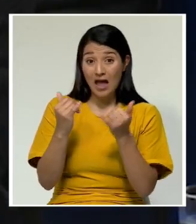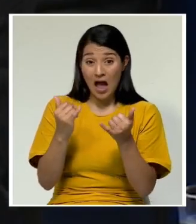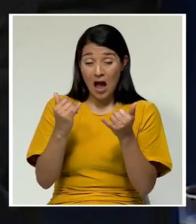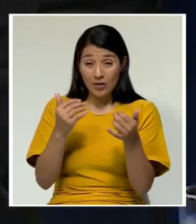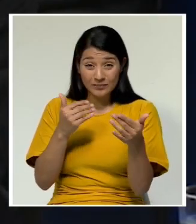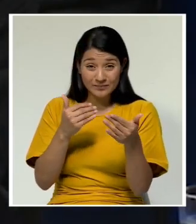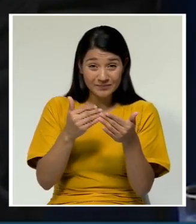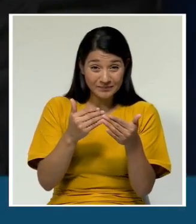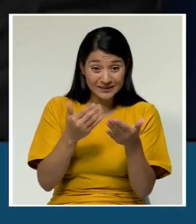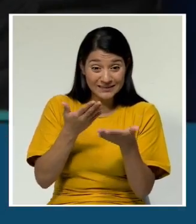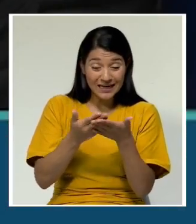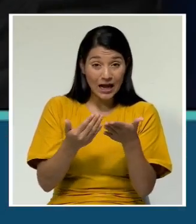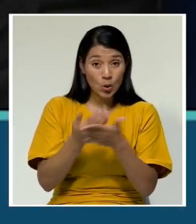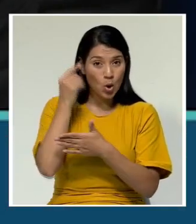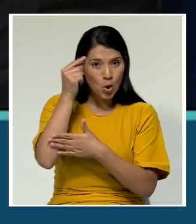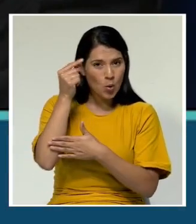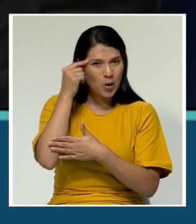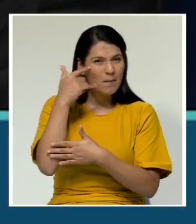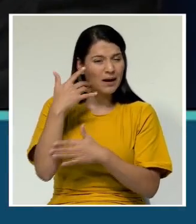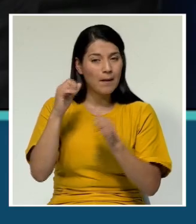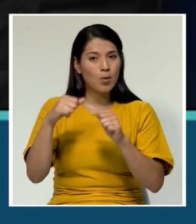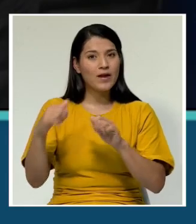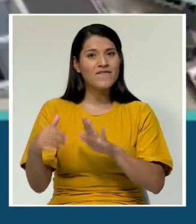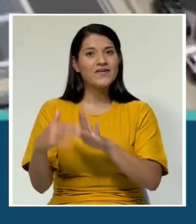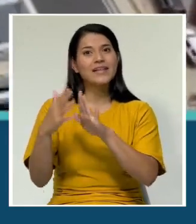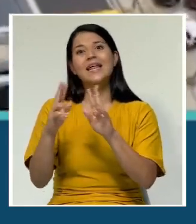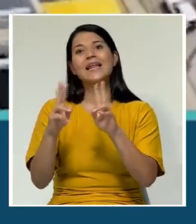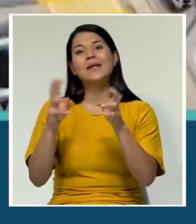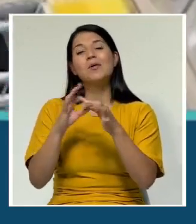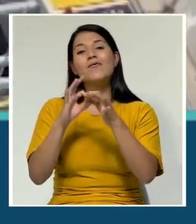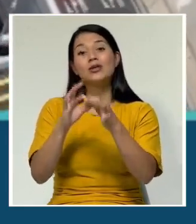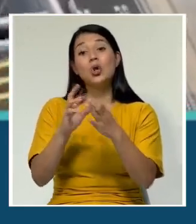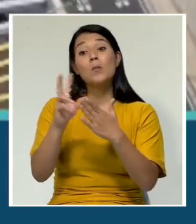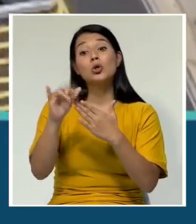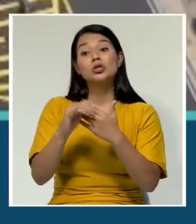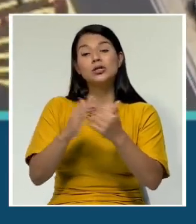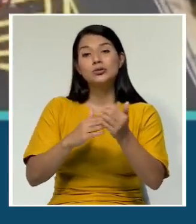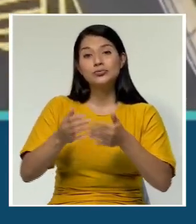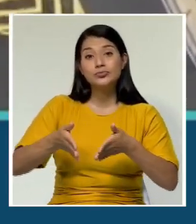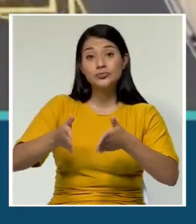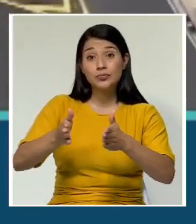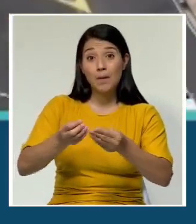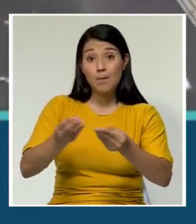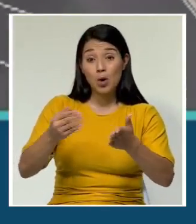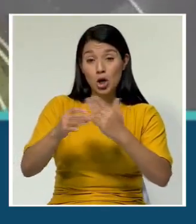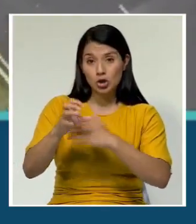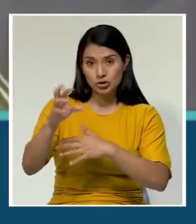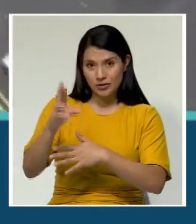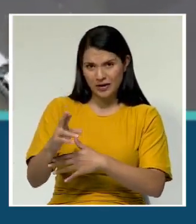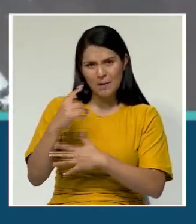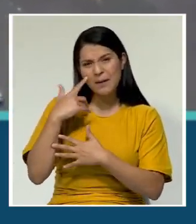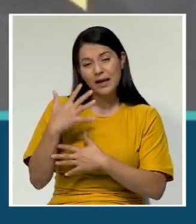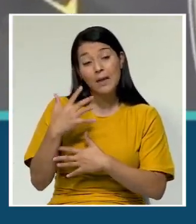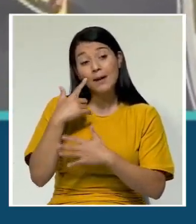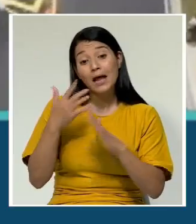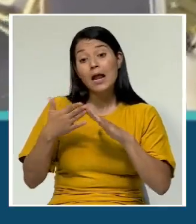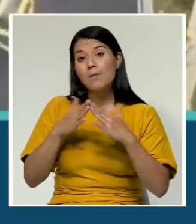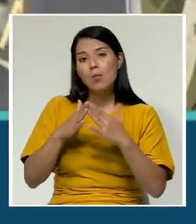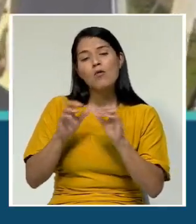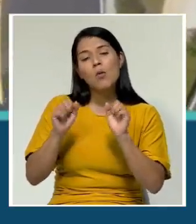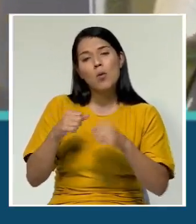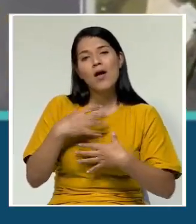remuneraciones, papelería, alquileres, etcétera, ¿verdad? Y es precisamente el tipo de gasto que la regla fiscal fue diseñada para controlar.